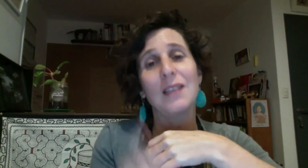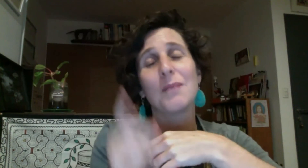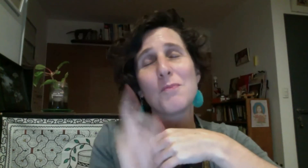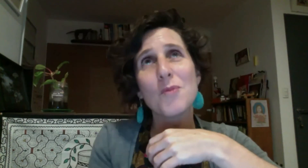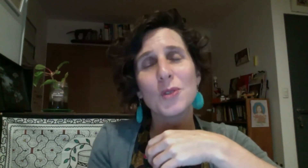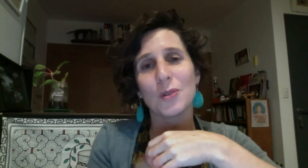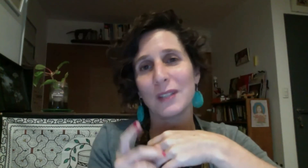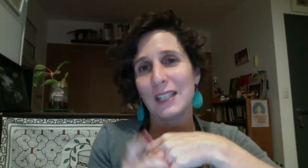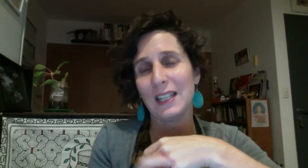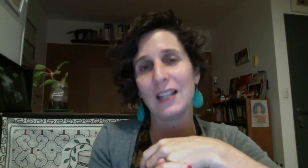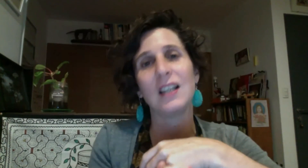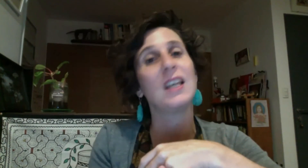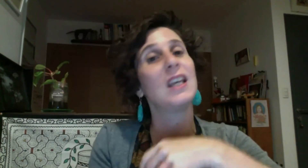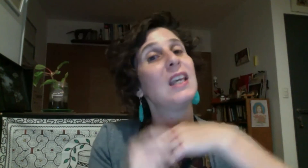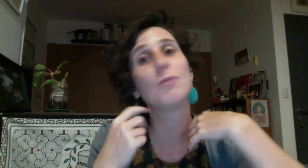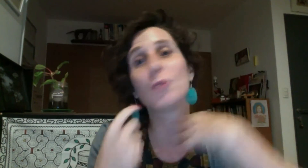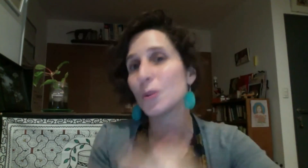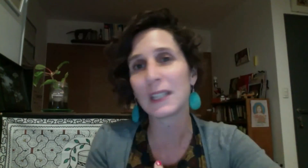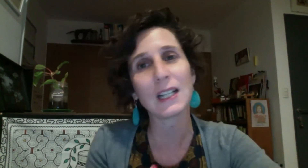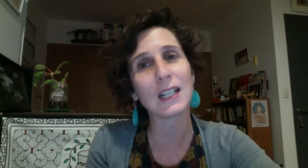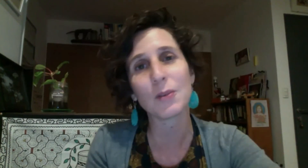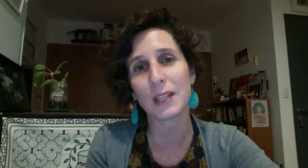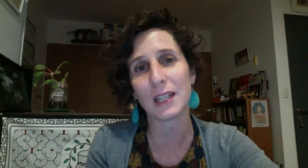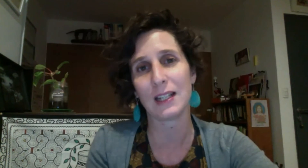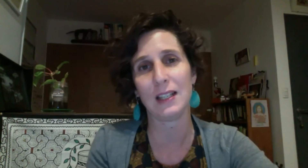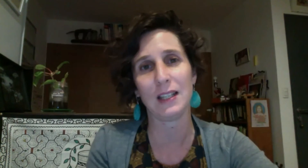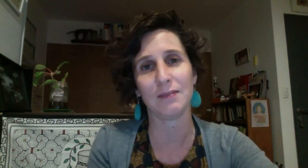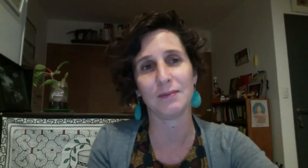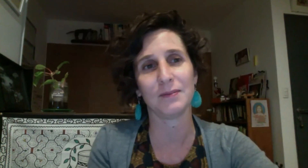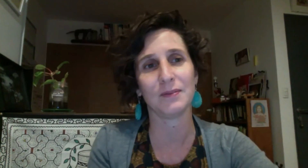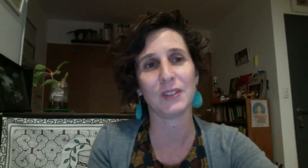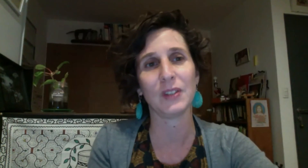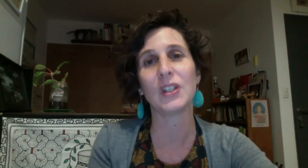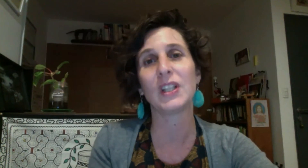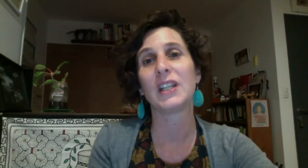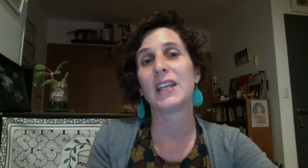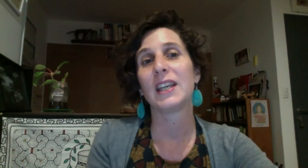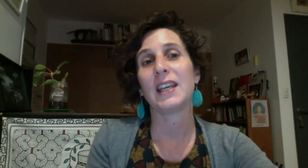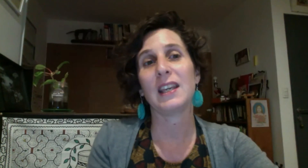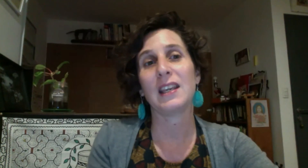material y mucho material que no es de calidad, ¿no?